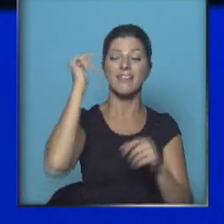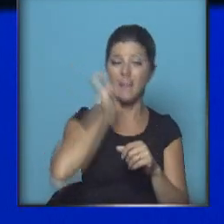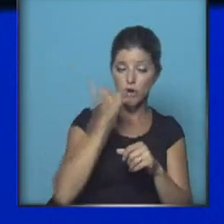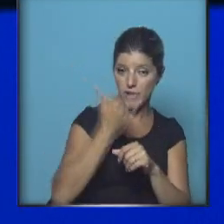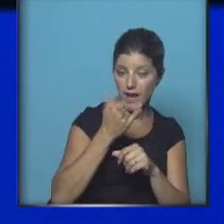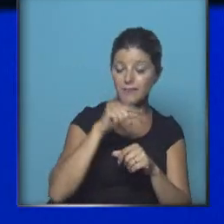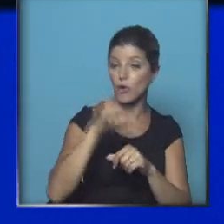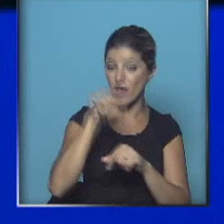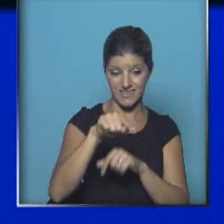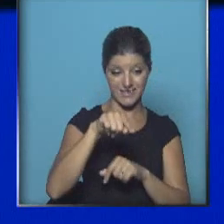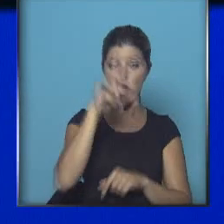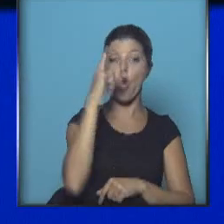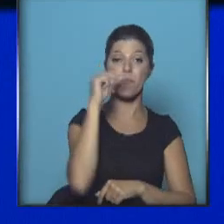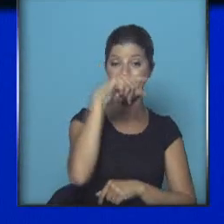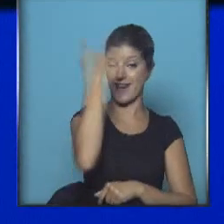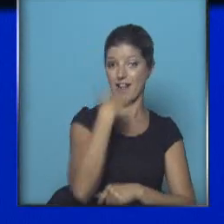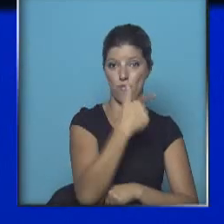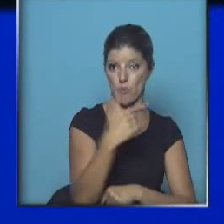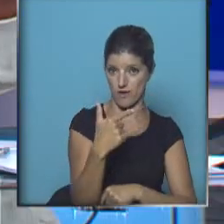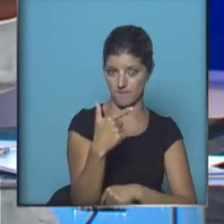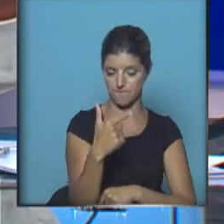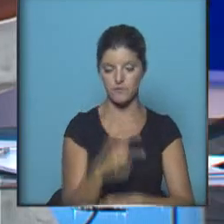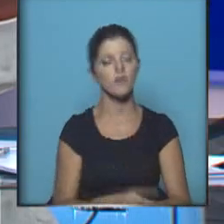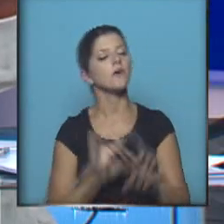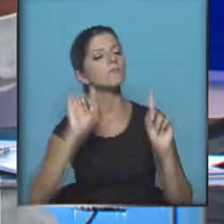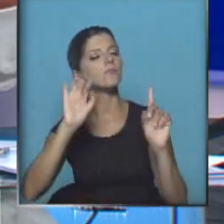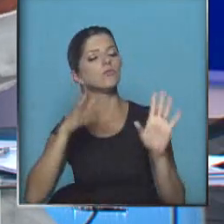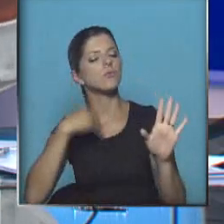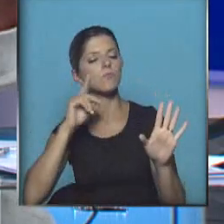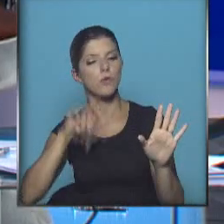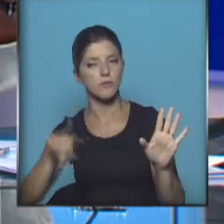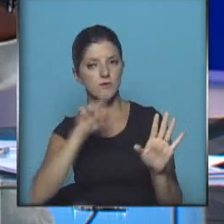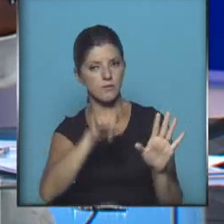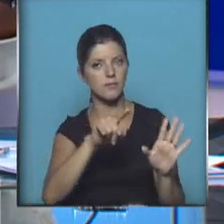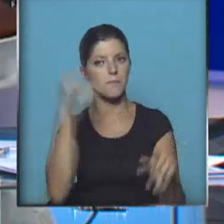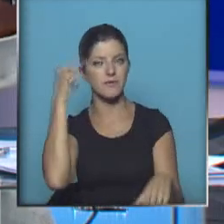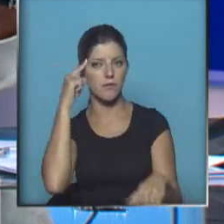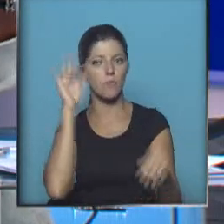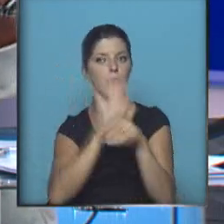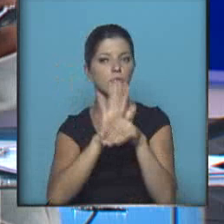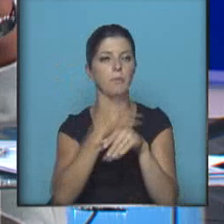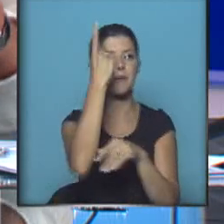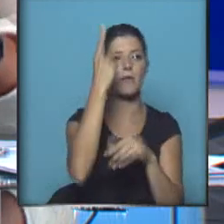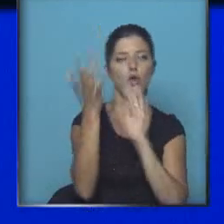peritajes posteriores, cuando se dispara. No sé si ese es el caso, además, donde era zurdo. No,